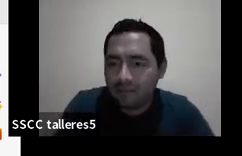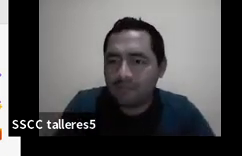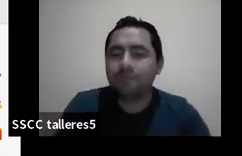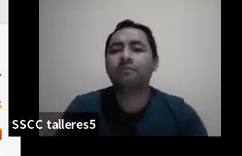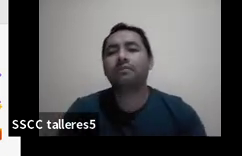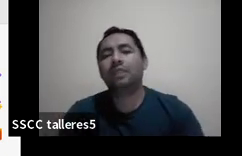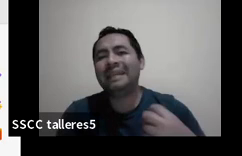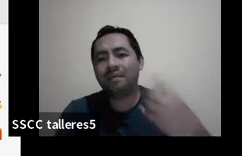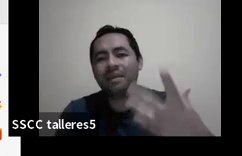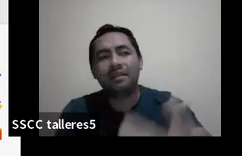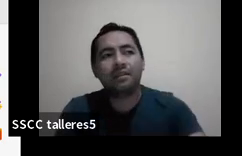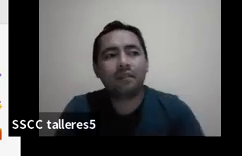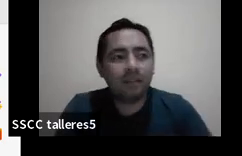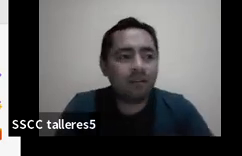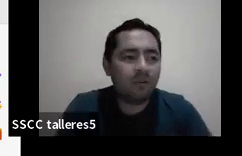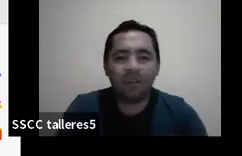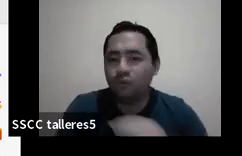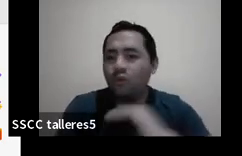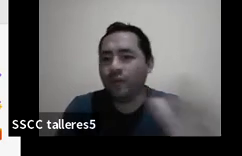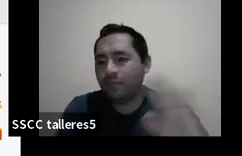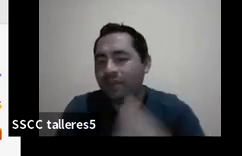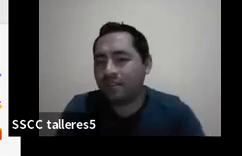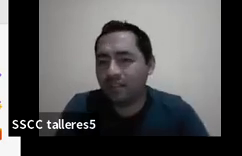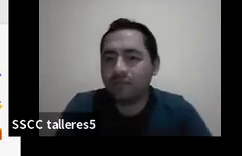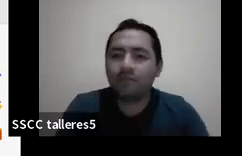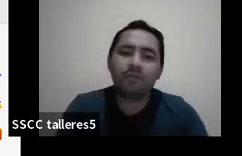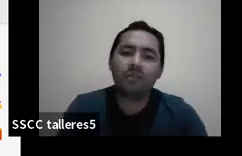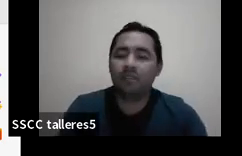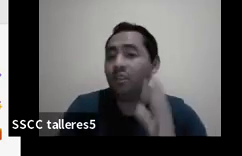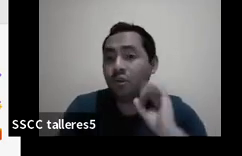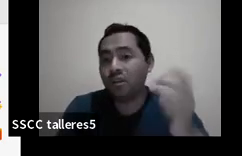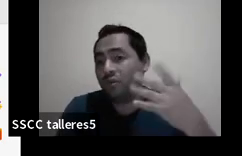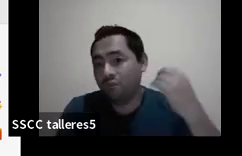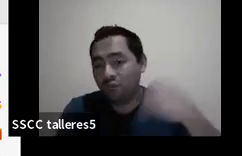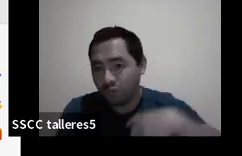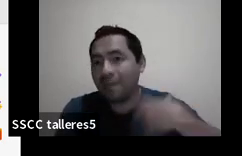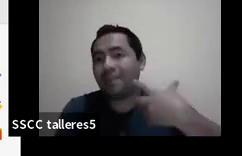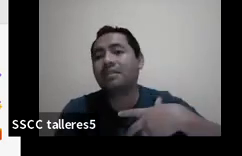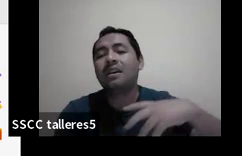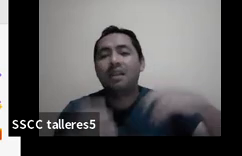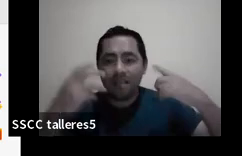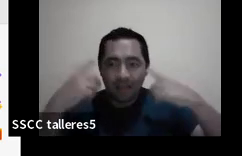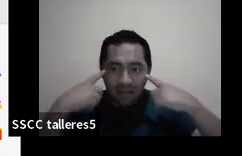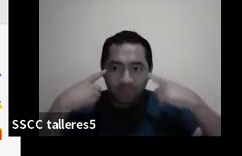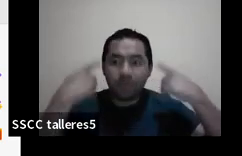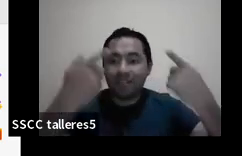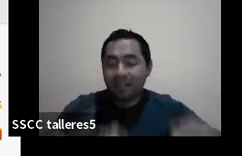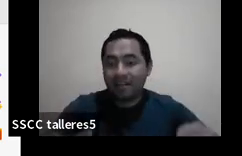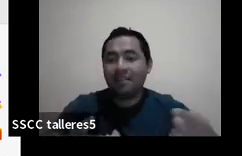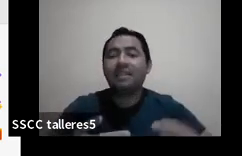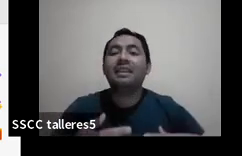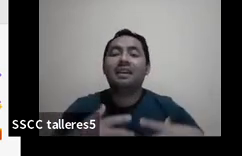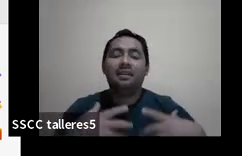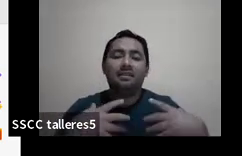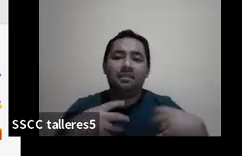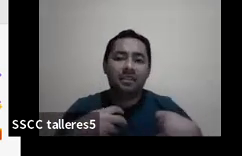incapacidad, ¿no? Incapacidad. Es como que tú no vas a poder hacer esto. Y dicho y hecho, muchos padres, al